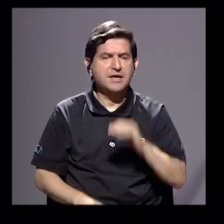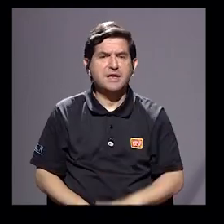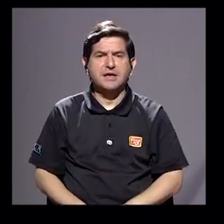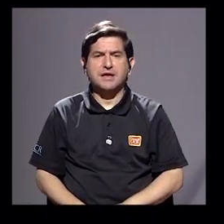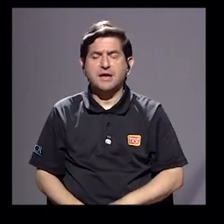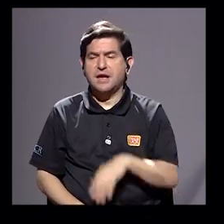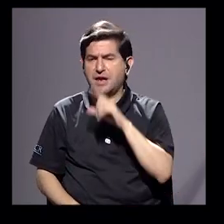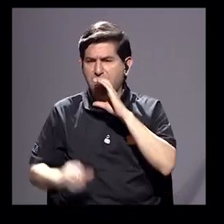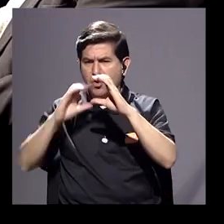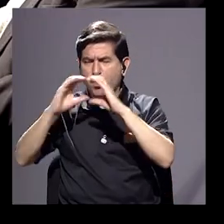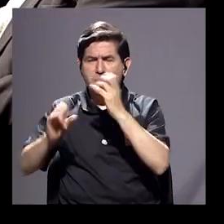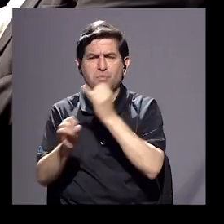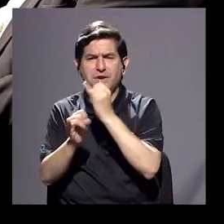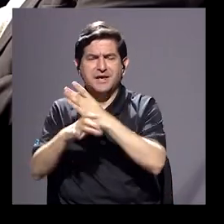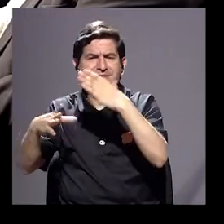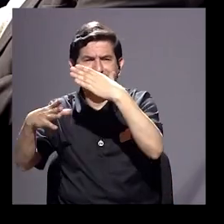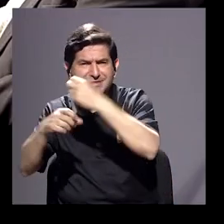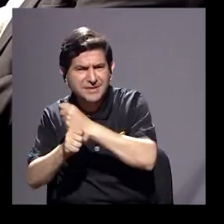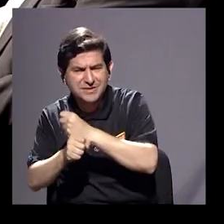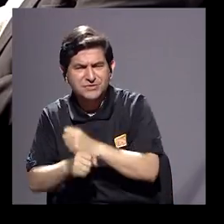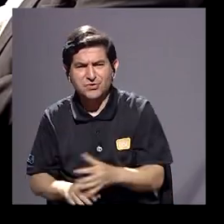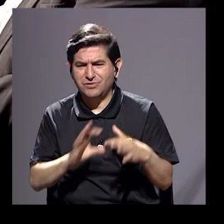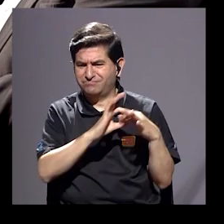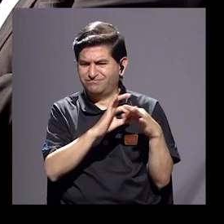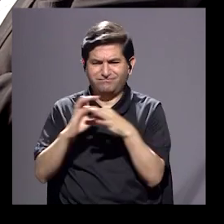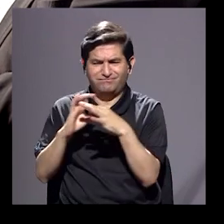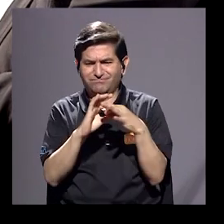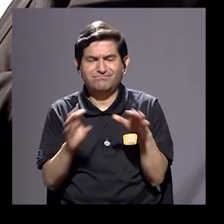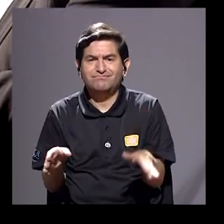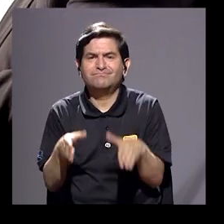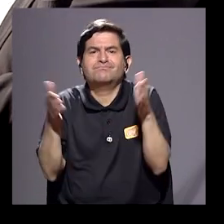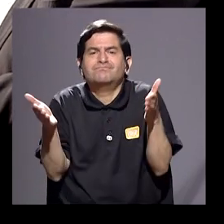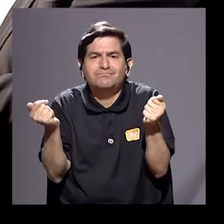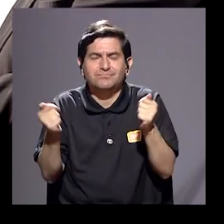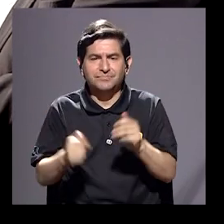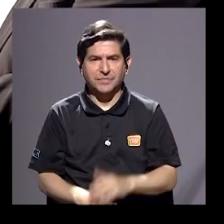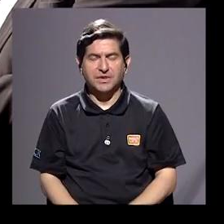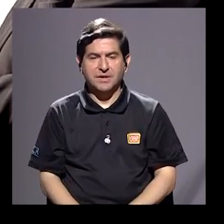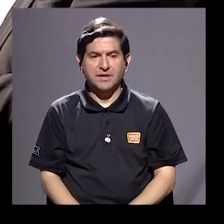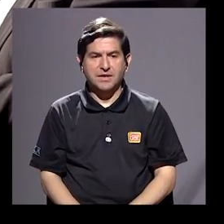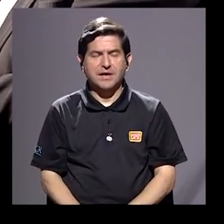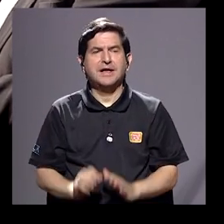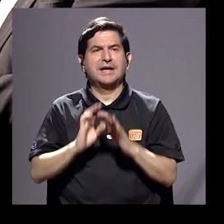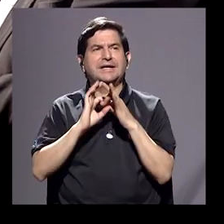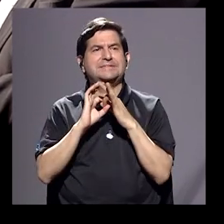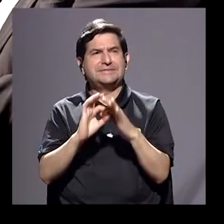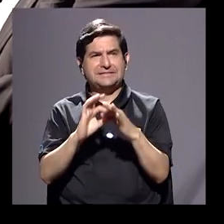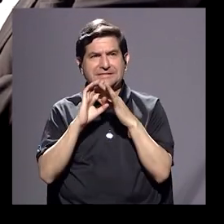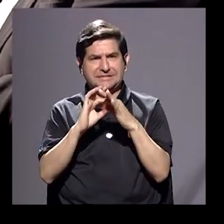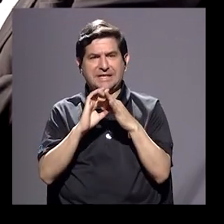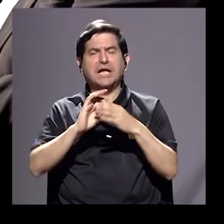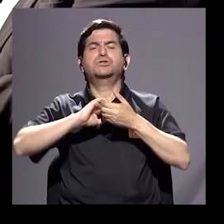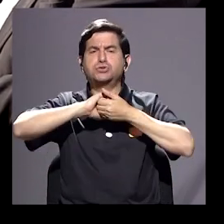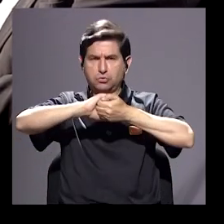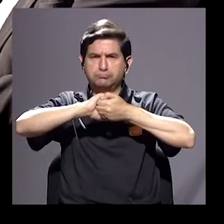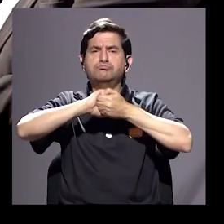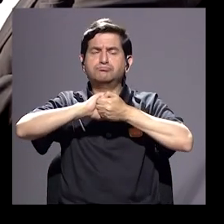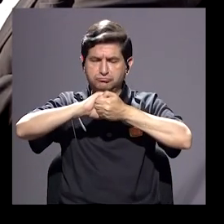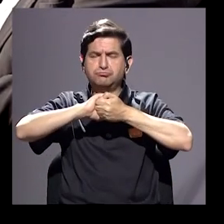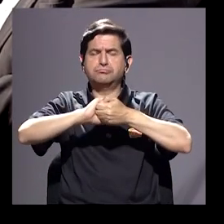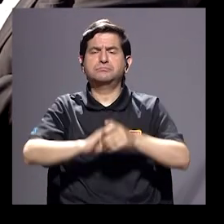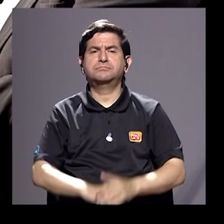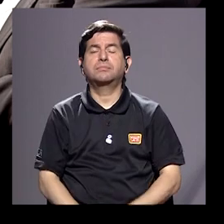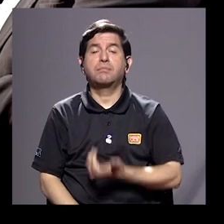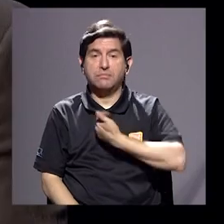comunicación institucional como cómo ha sido esa relación bueno es una relación de colaboración fundamentalmente